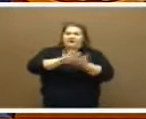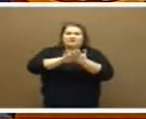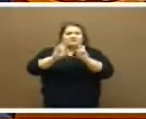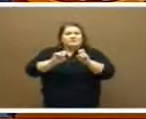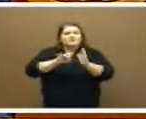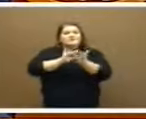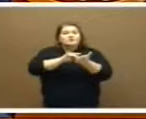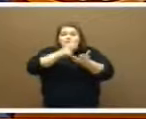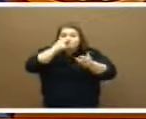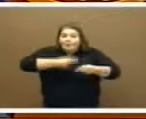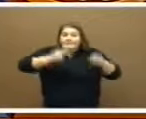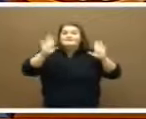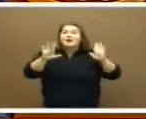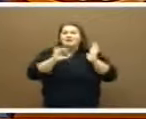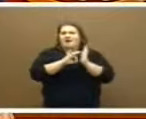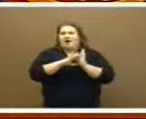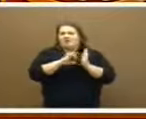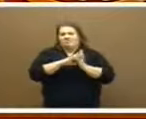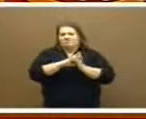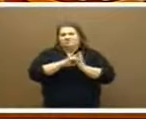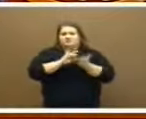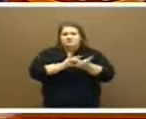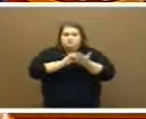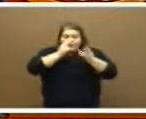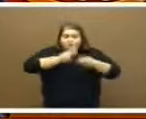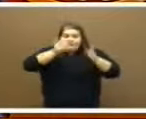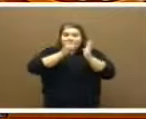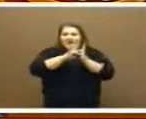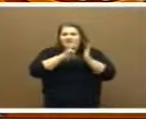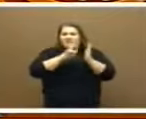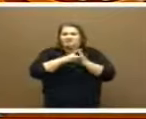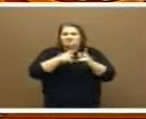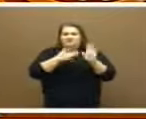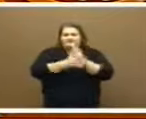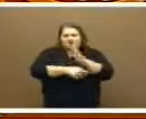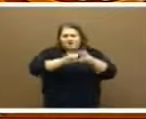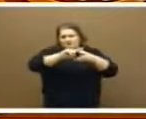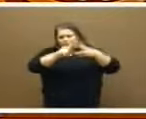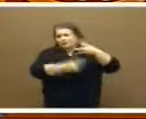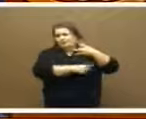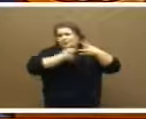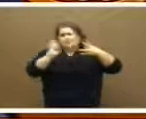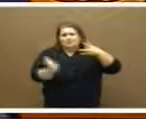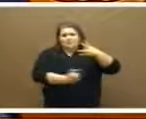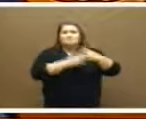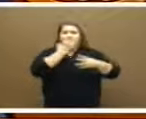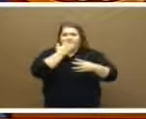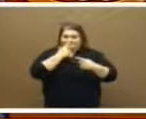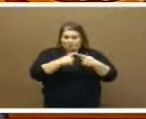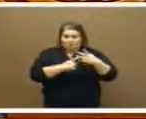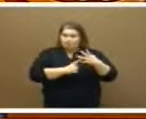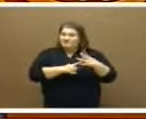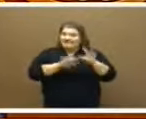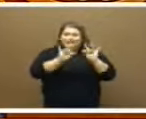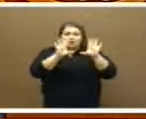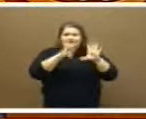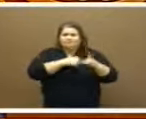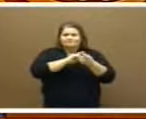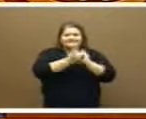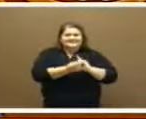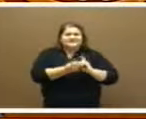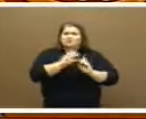públicos de calidad. Y los servicios públicos de calidad necesitan varias cuestiones. Primero, necesitan que haya cuestiones que sean intocables. Y